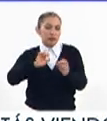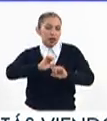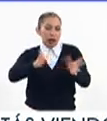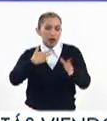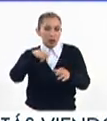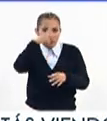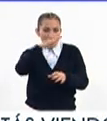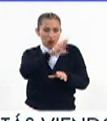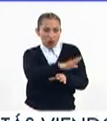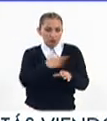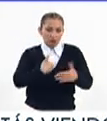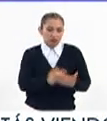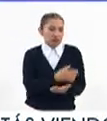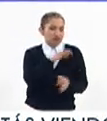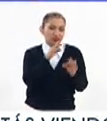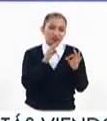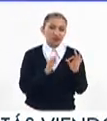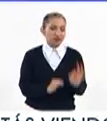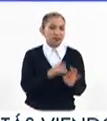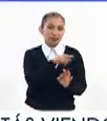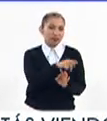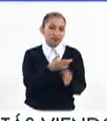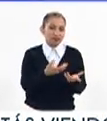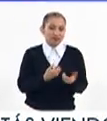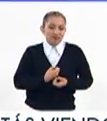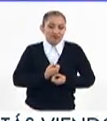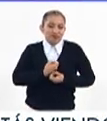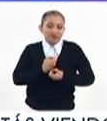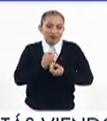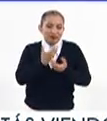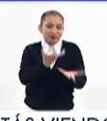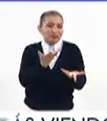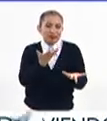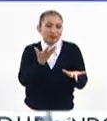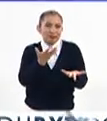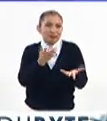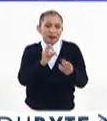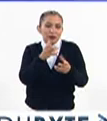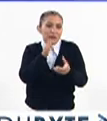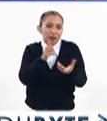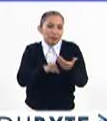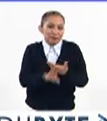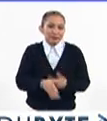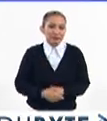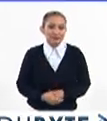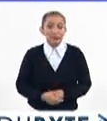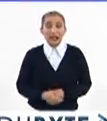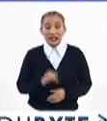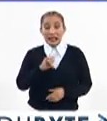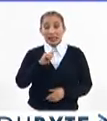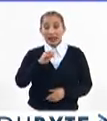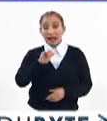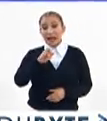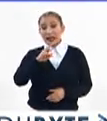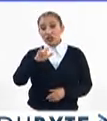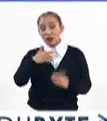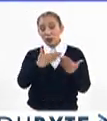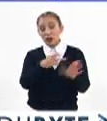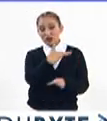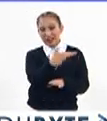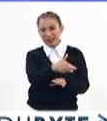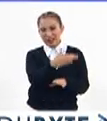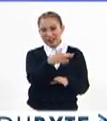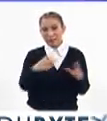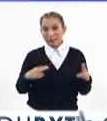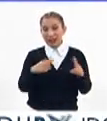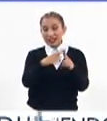naturalmente la parte mexicana de mis orígenes pues sale sin poder evitarlo, ¿no? Indra Carrillo abrió su